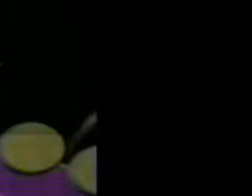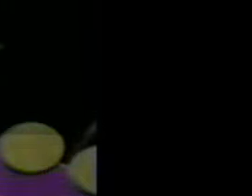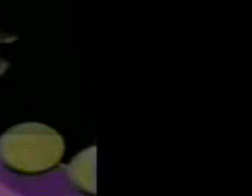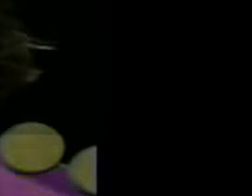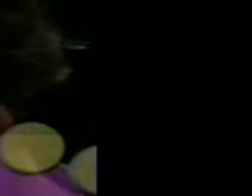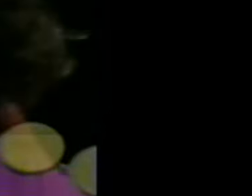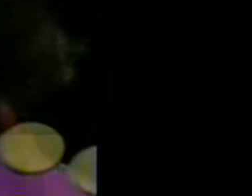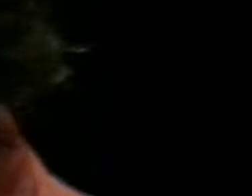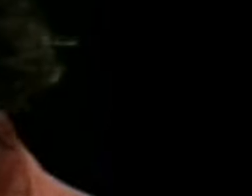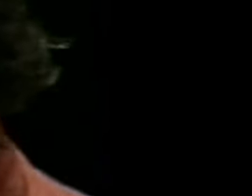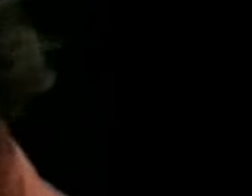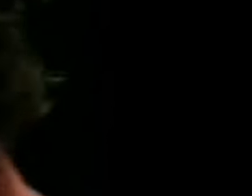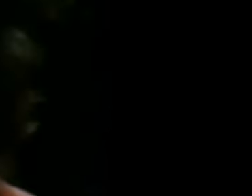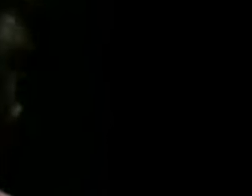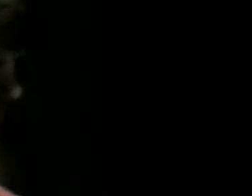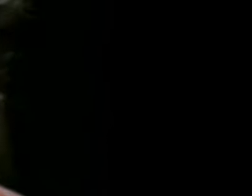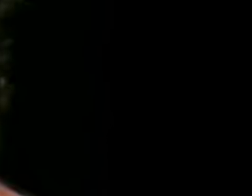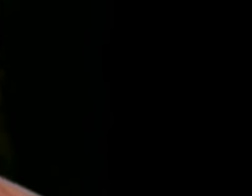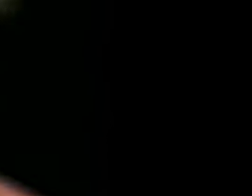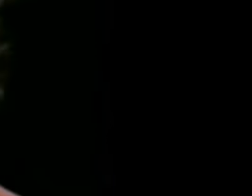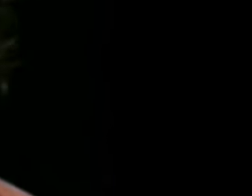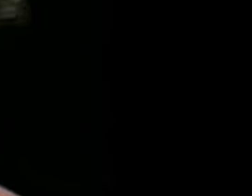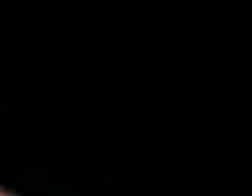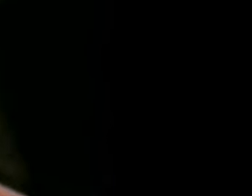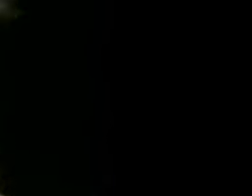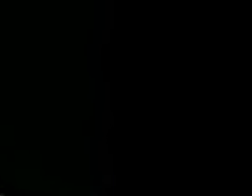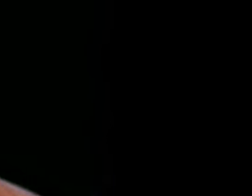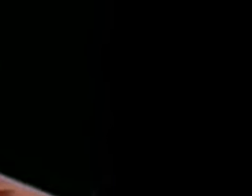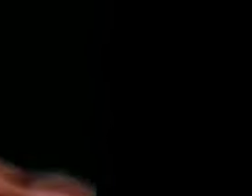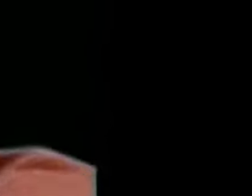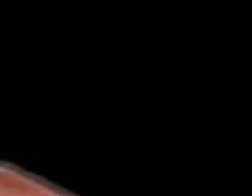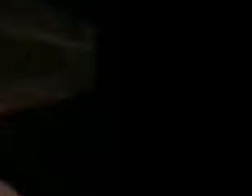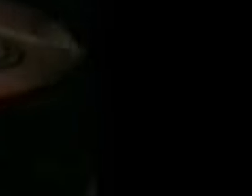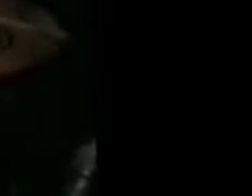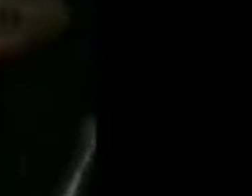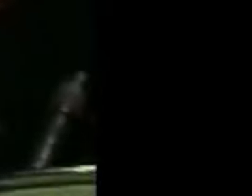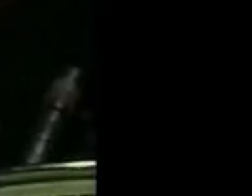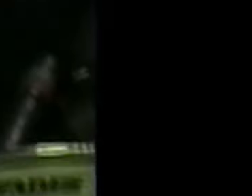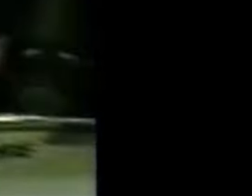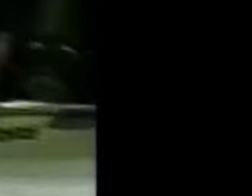Hoy compré revista en el parque.